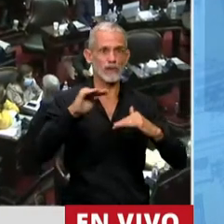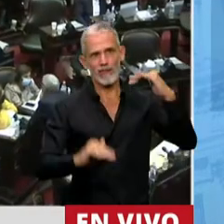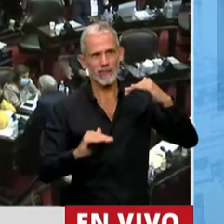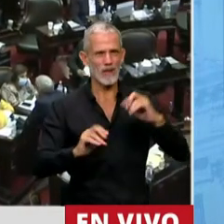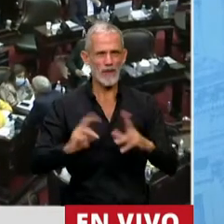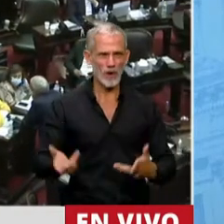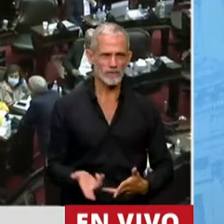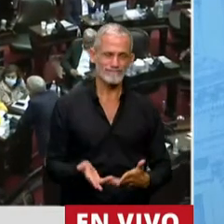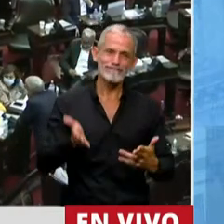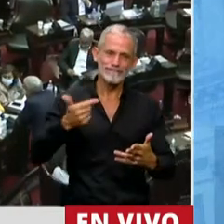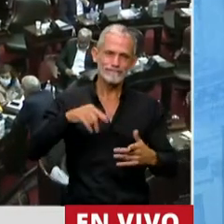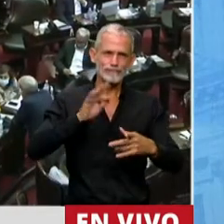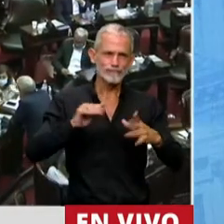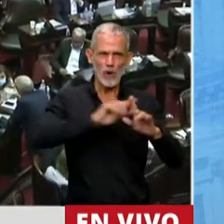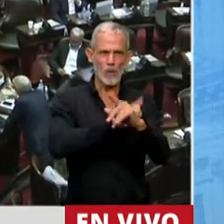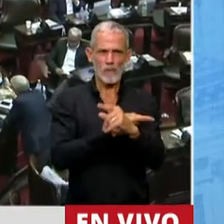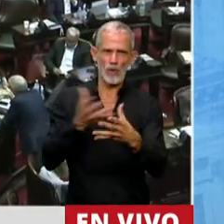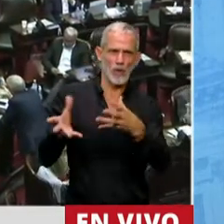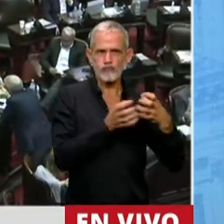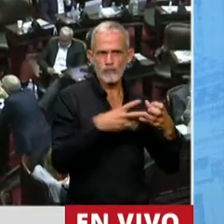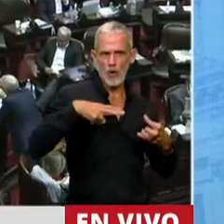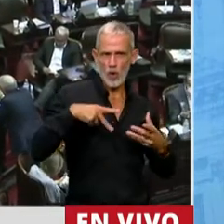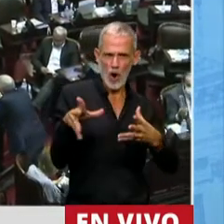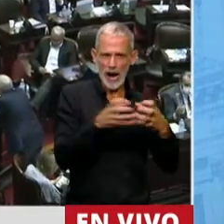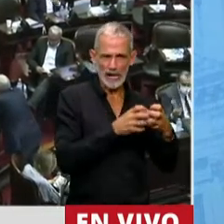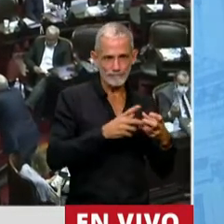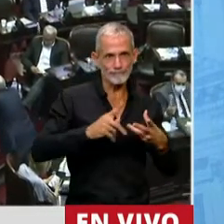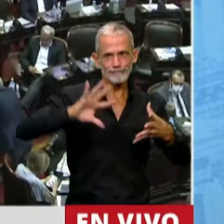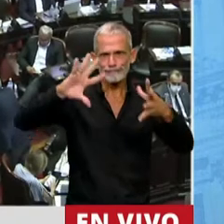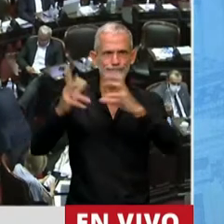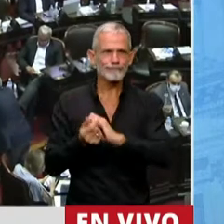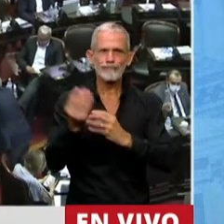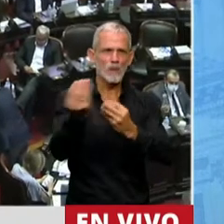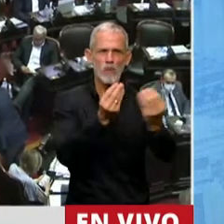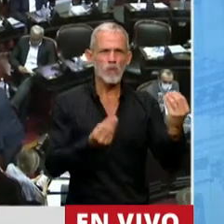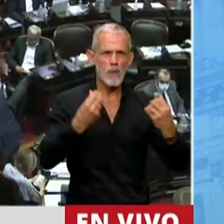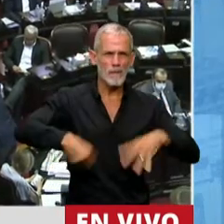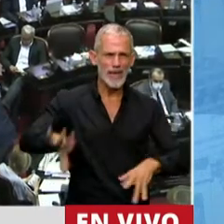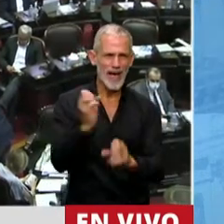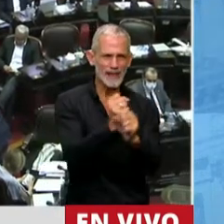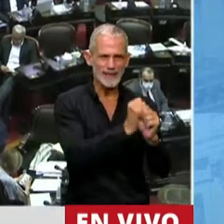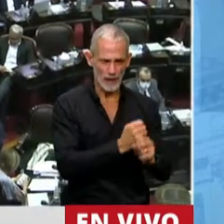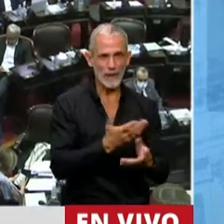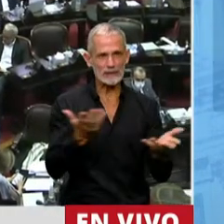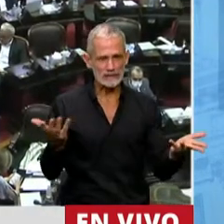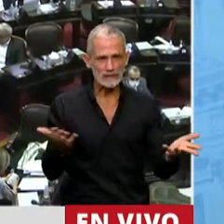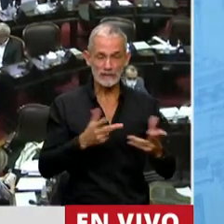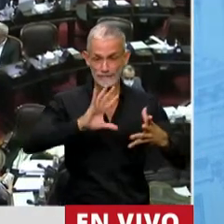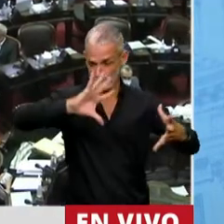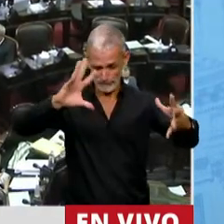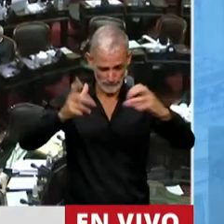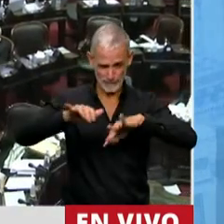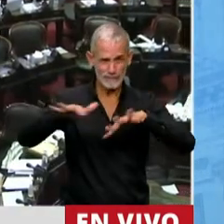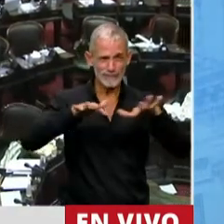desigualdad, la concentración de la riqueza, la destrucción masiva de empleo. En este escenario tan demoledor que